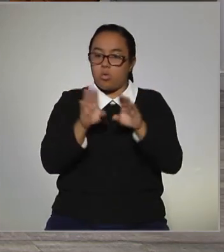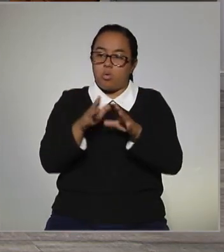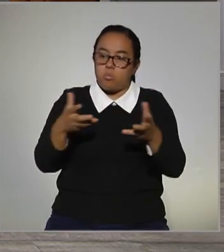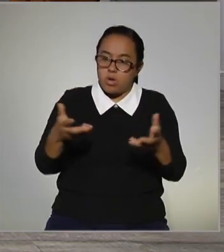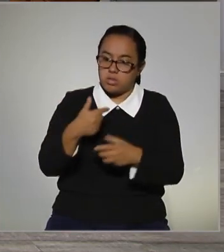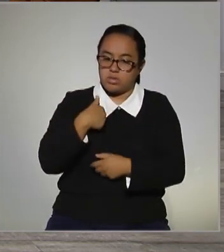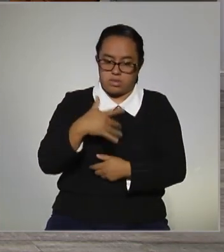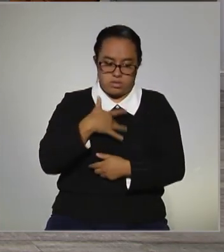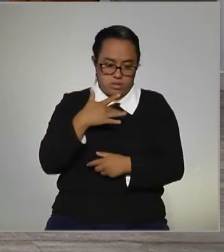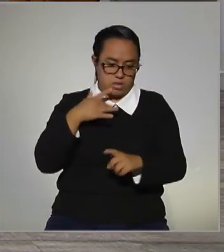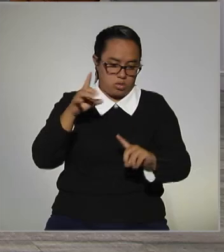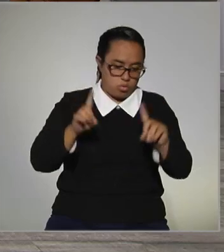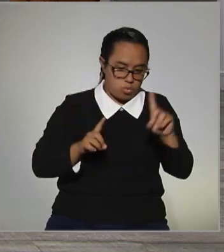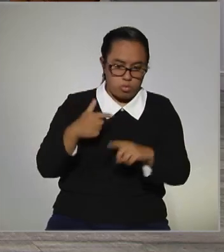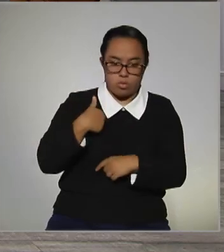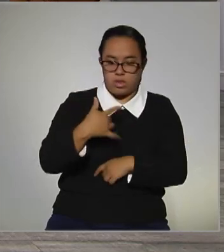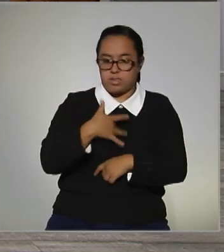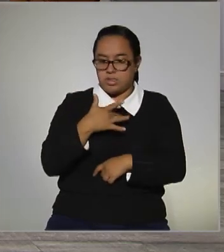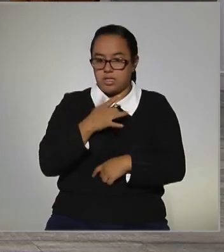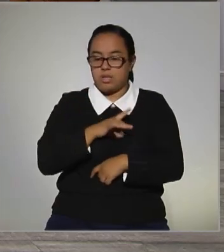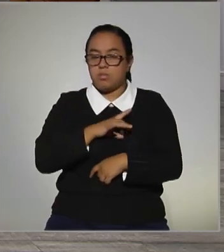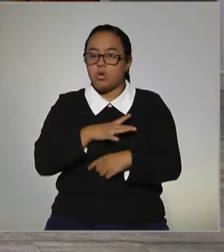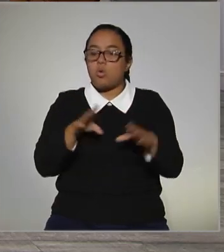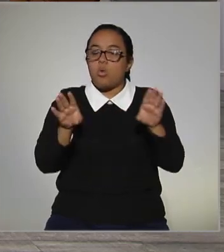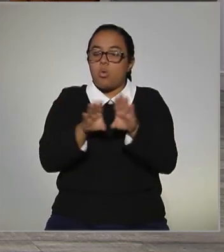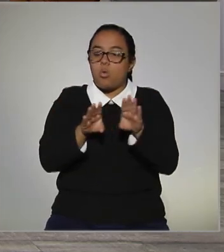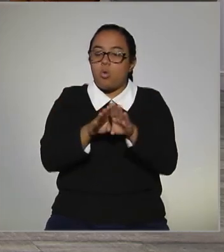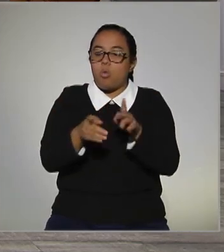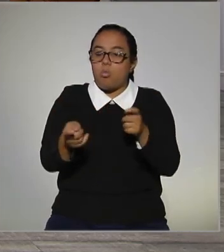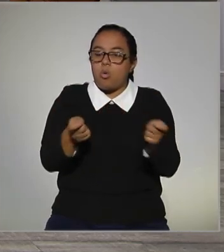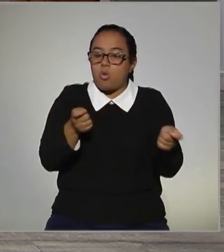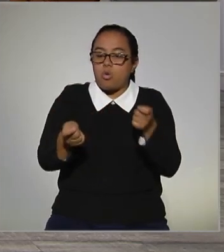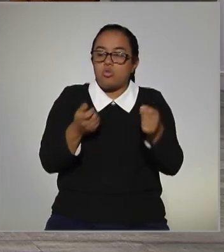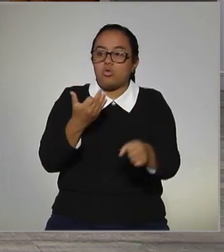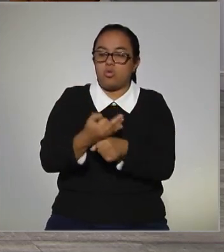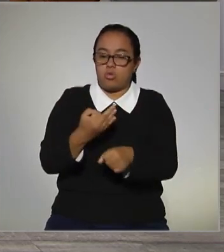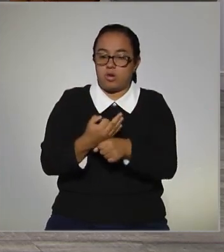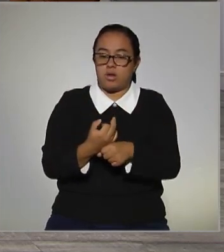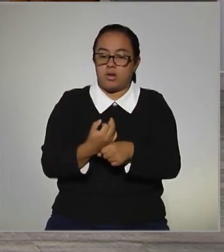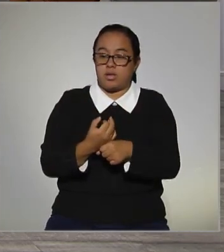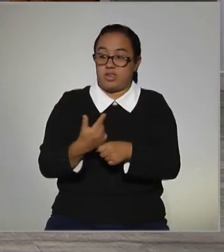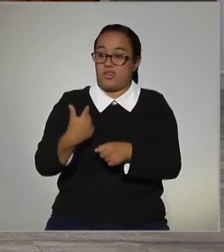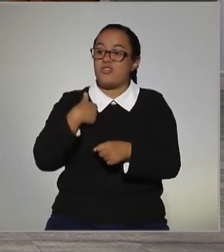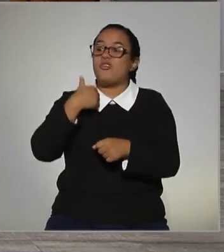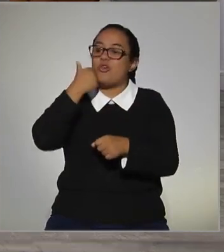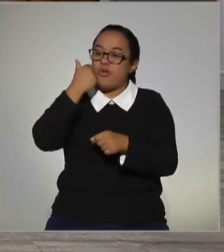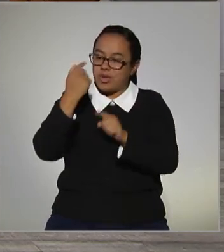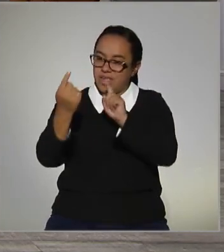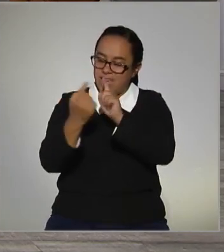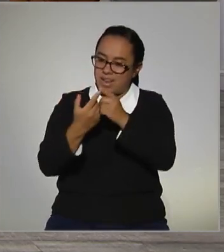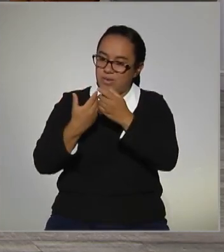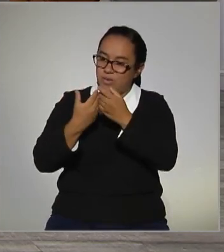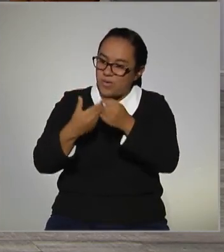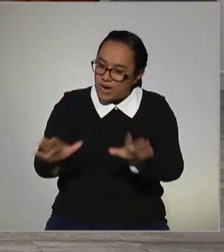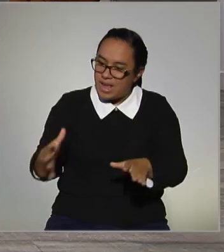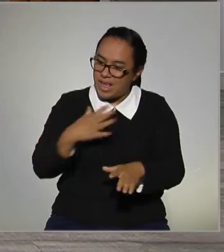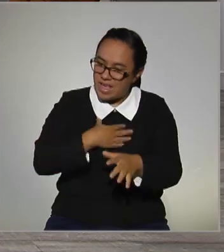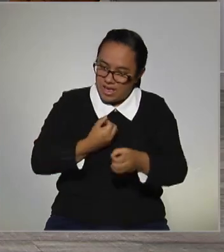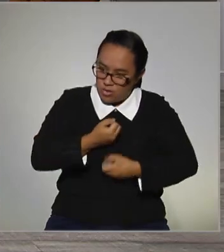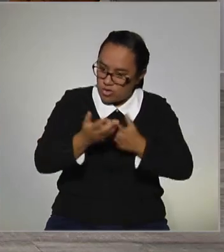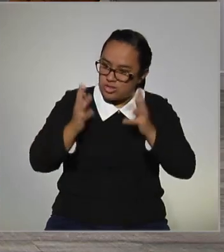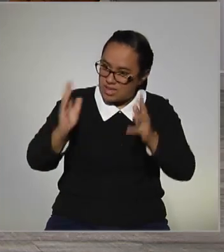dudas, tengo miedo. No sé cómo manejar ya este momento. O sea, viví esperándolo. Quería esa apertura de mi hijo. Llegó.